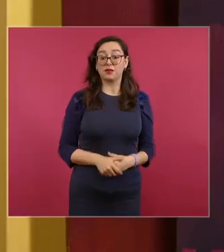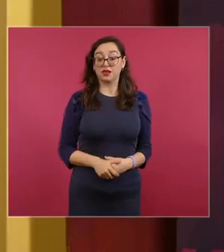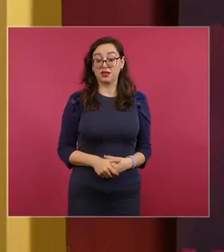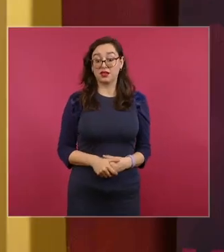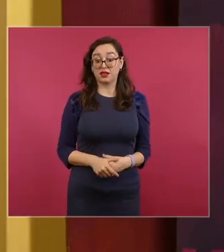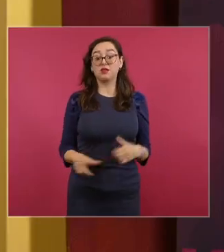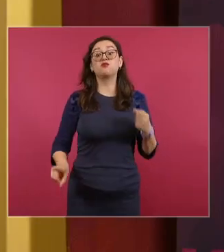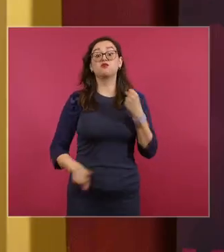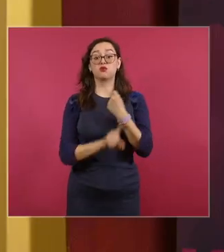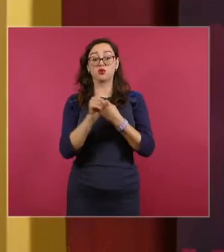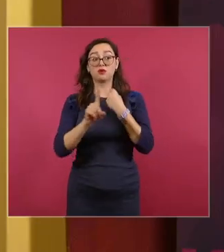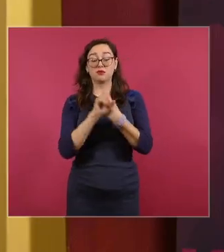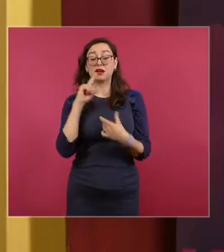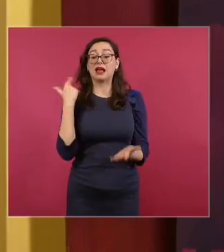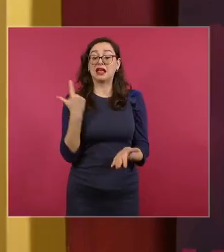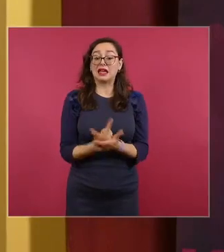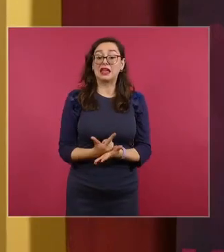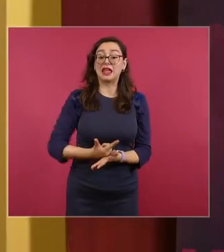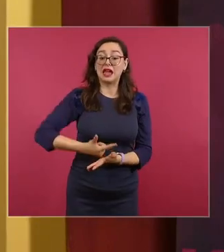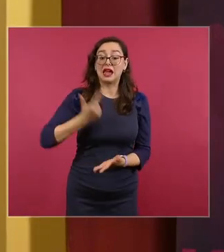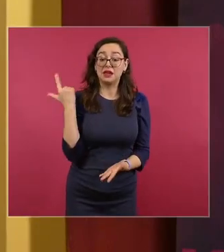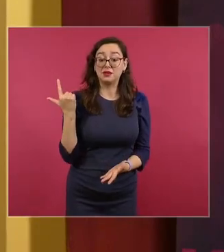problema grave,